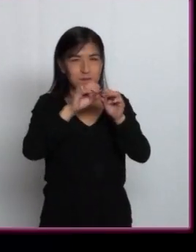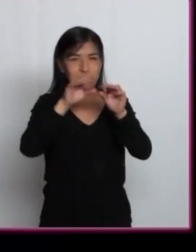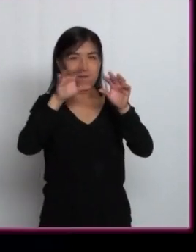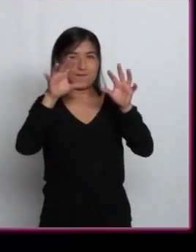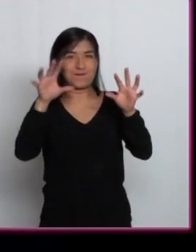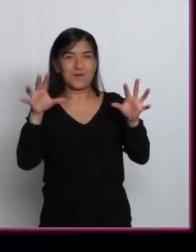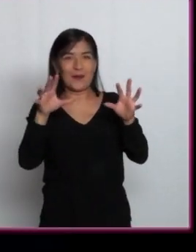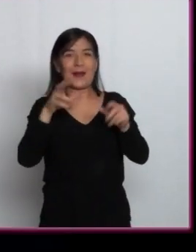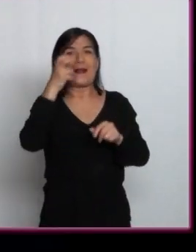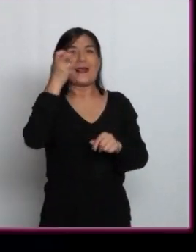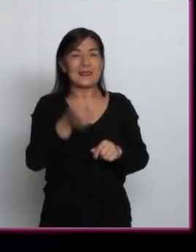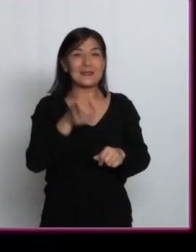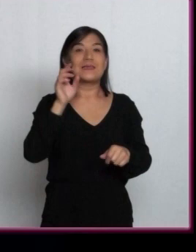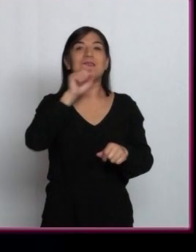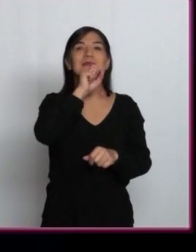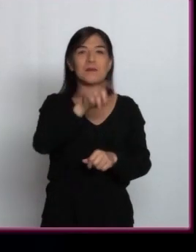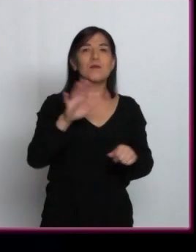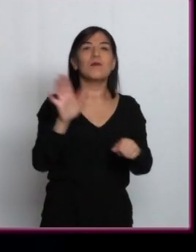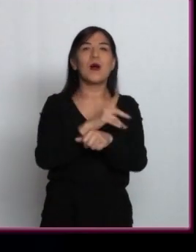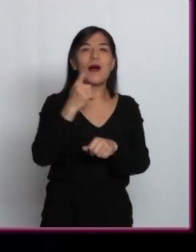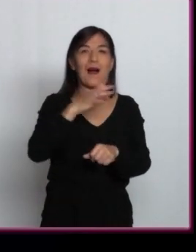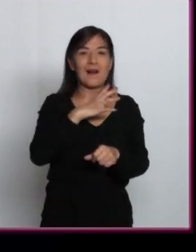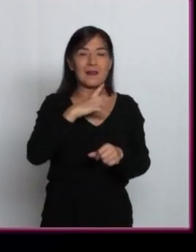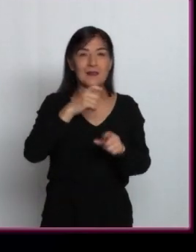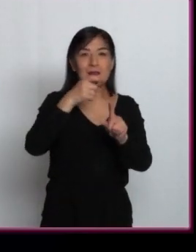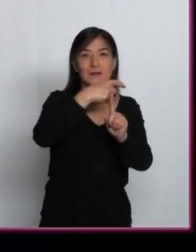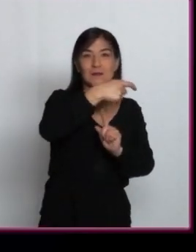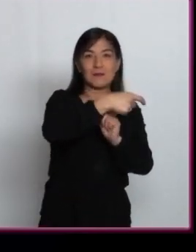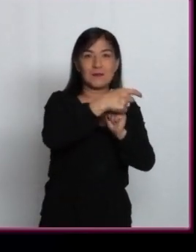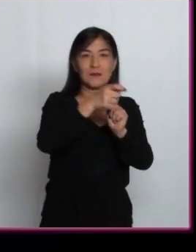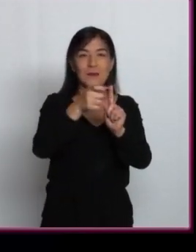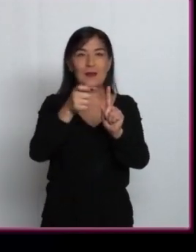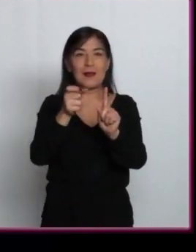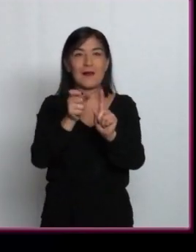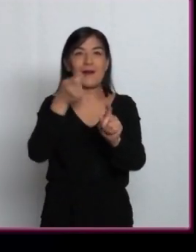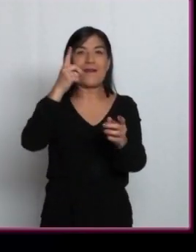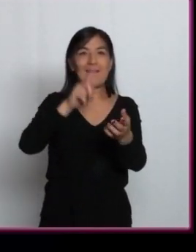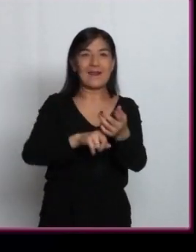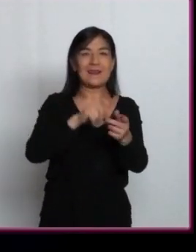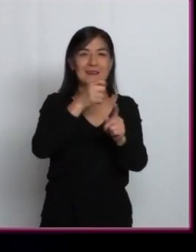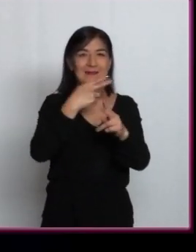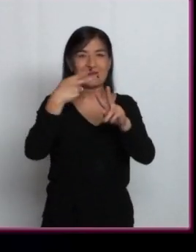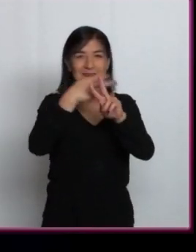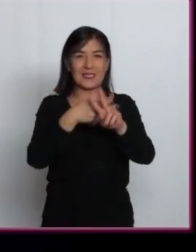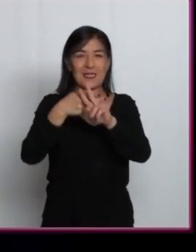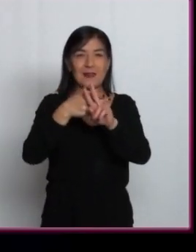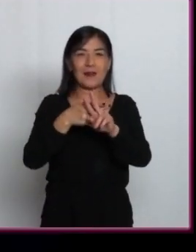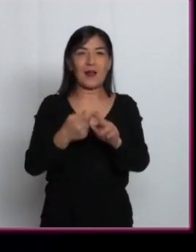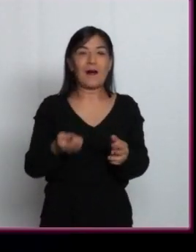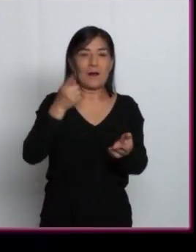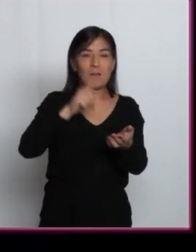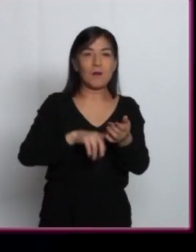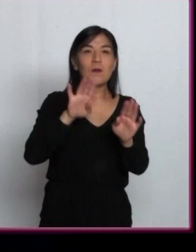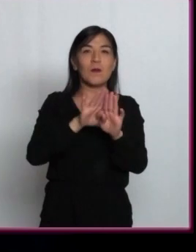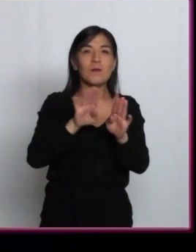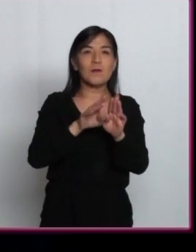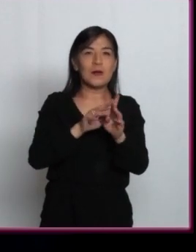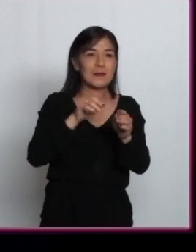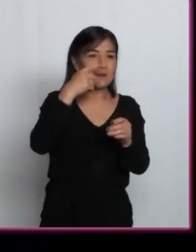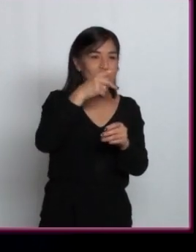y este es porque hay un planeta que está pasando enfrente de la estrella y oculta parte de la